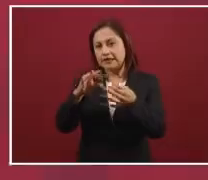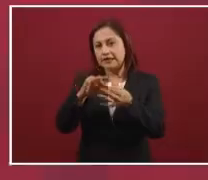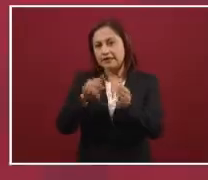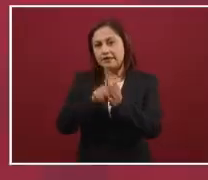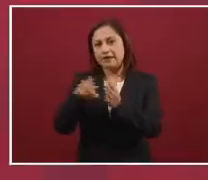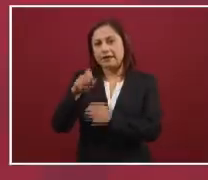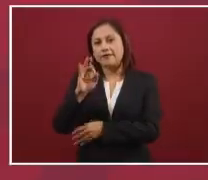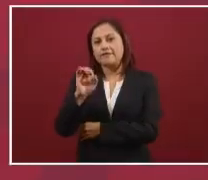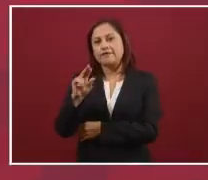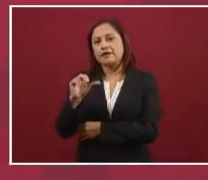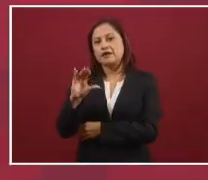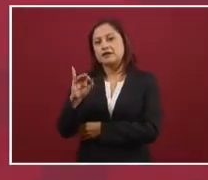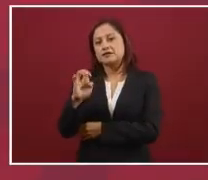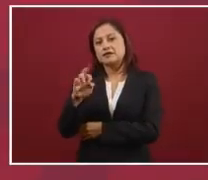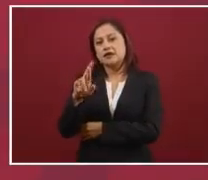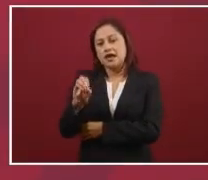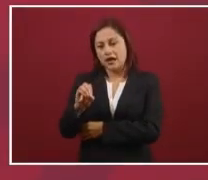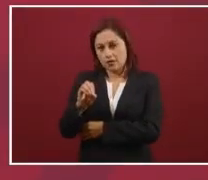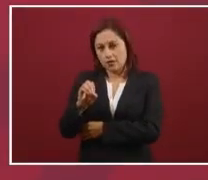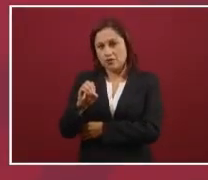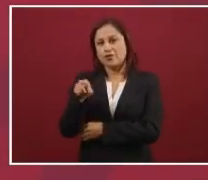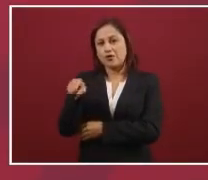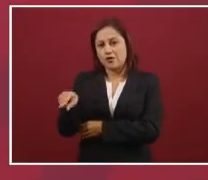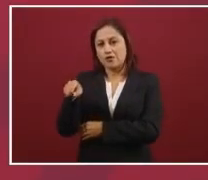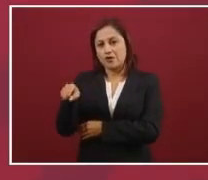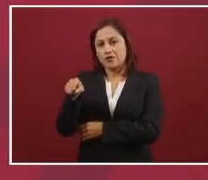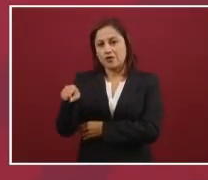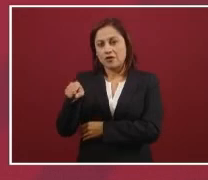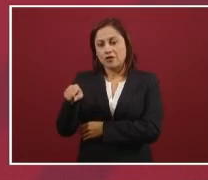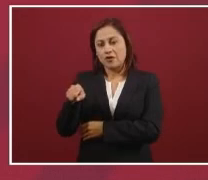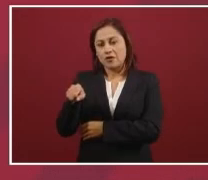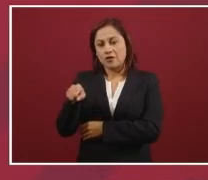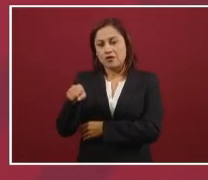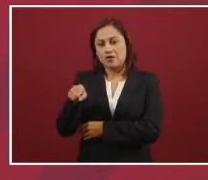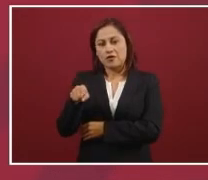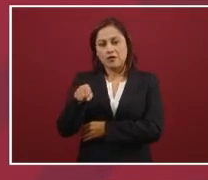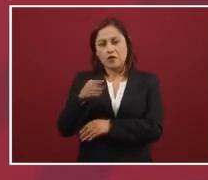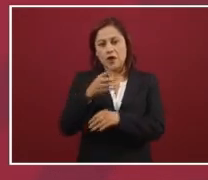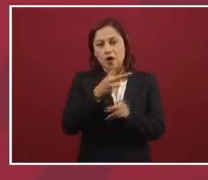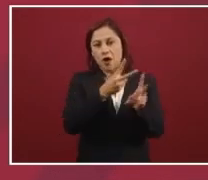también sale una nota del Financial Times y